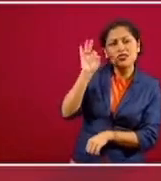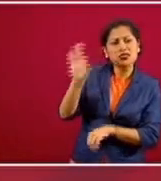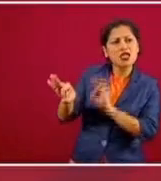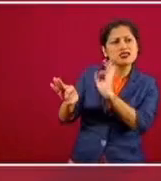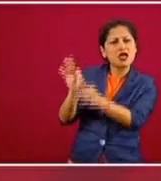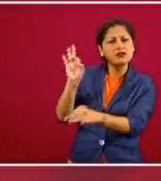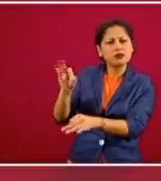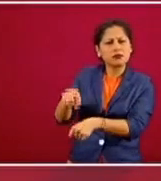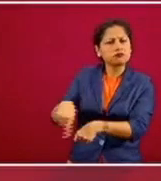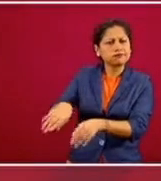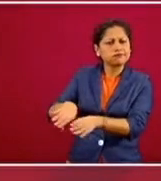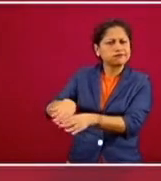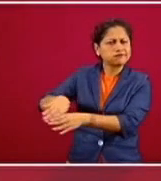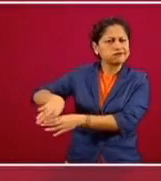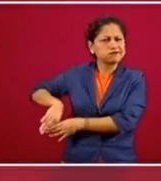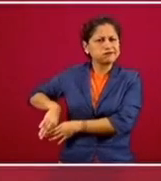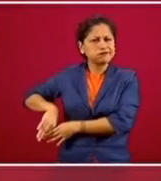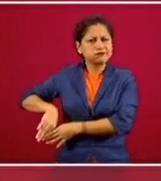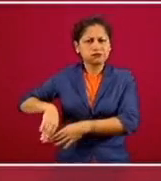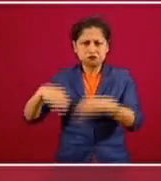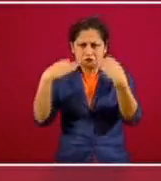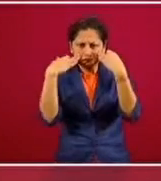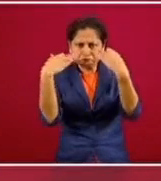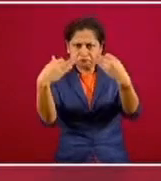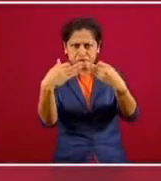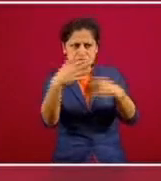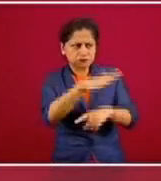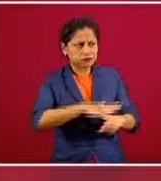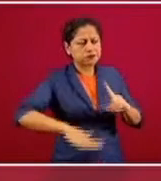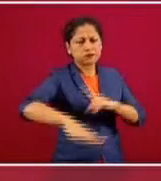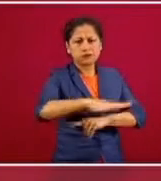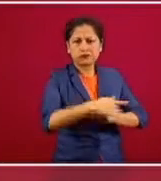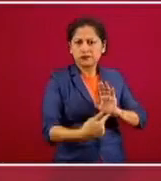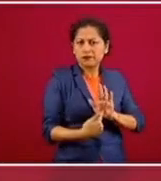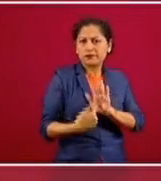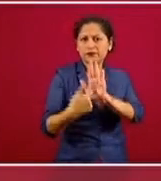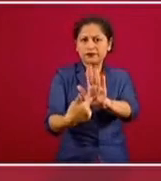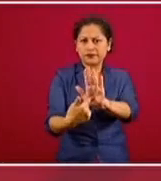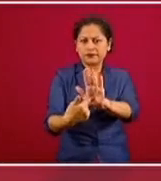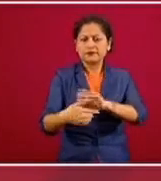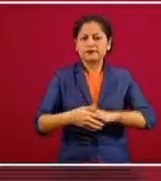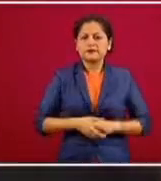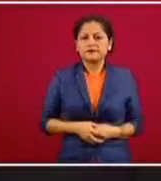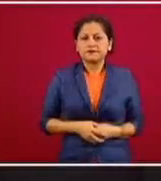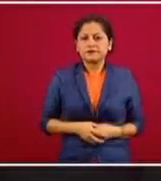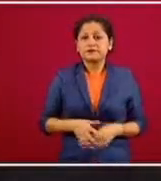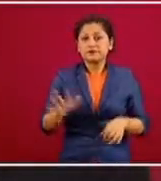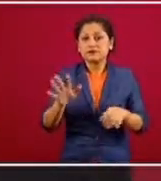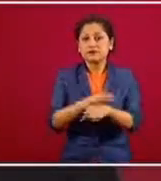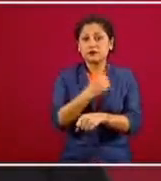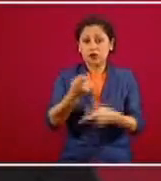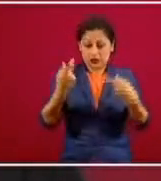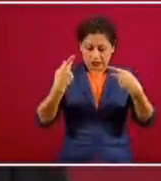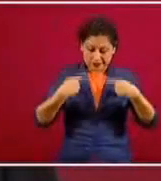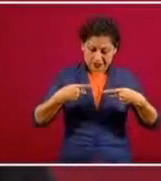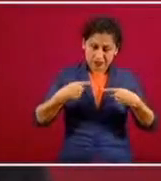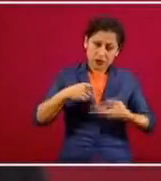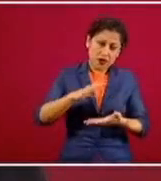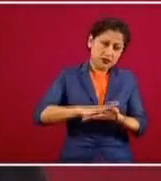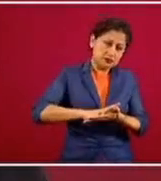Porque así como la mayor parte de la gente, la mayoría del pueblo, la inmensa